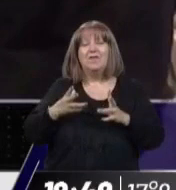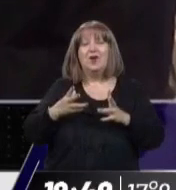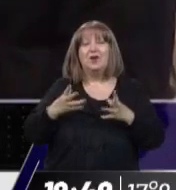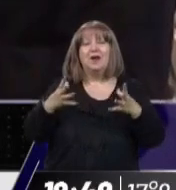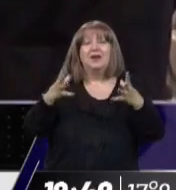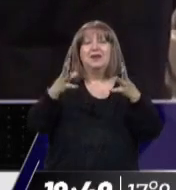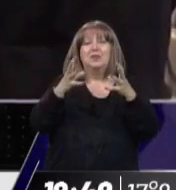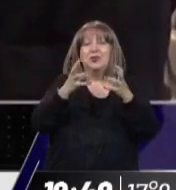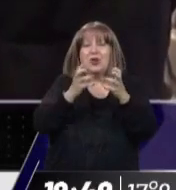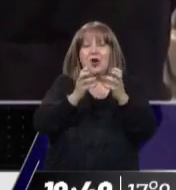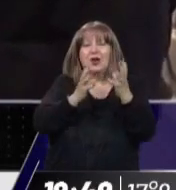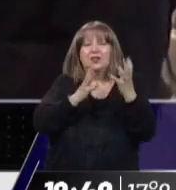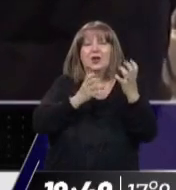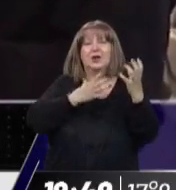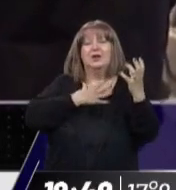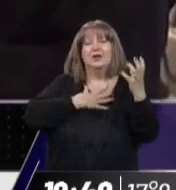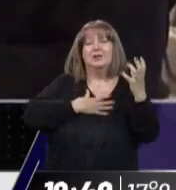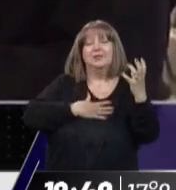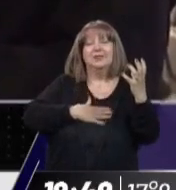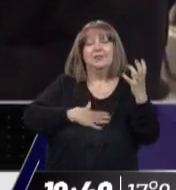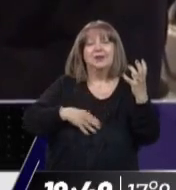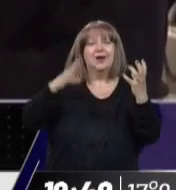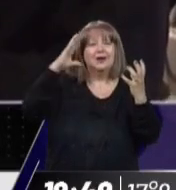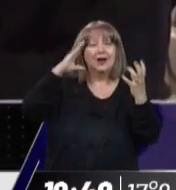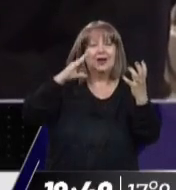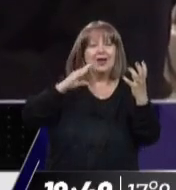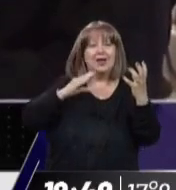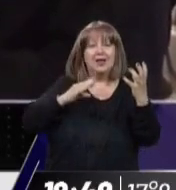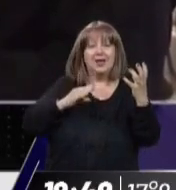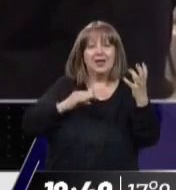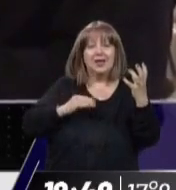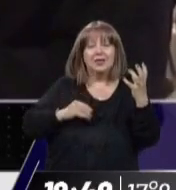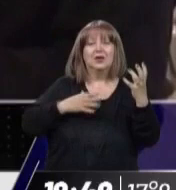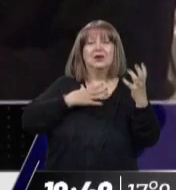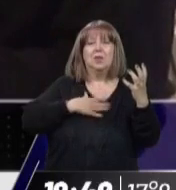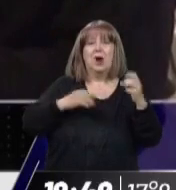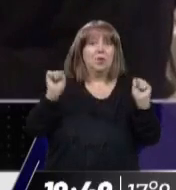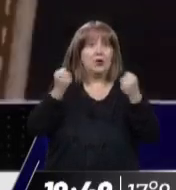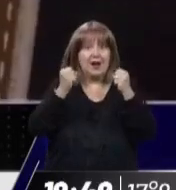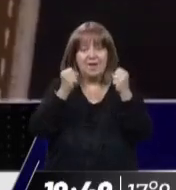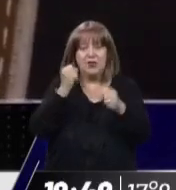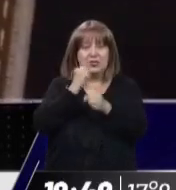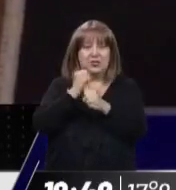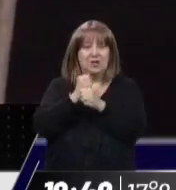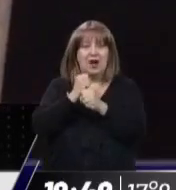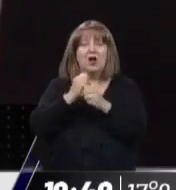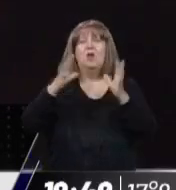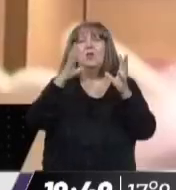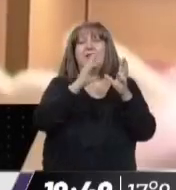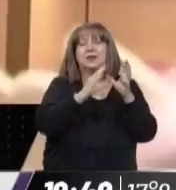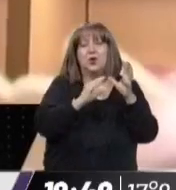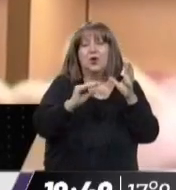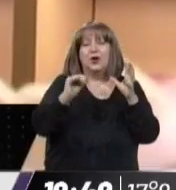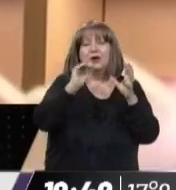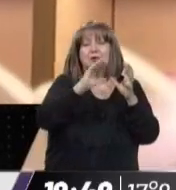relajar, sentir como relajado, curado, ¿no? Cuando estés de trabajo, puede tocar este peluche. Pero